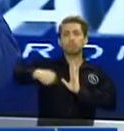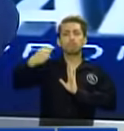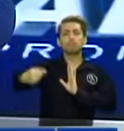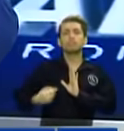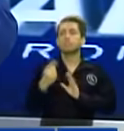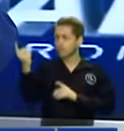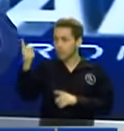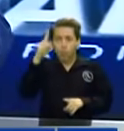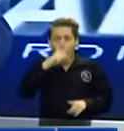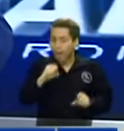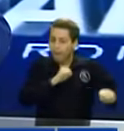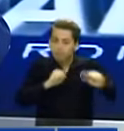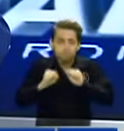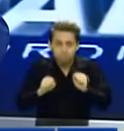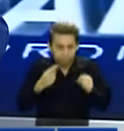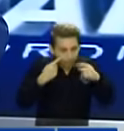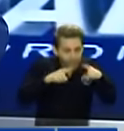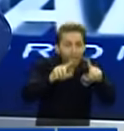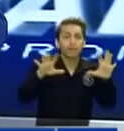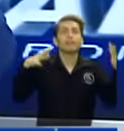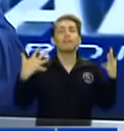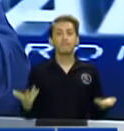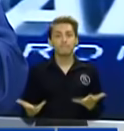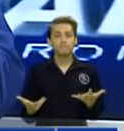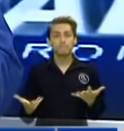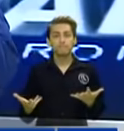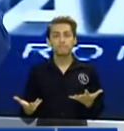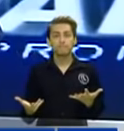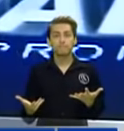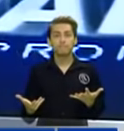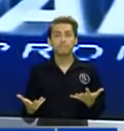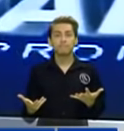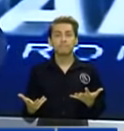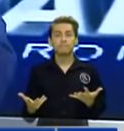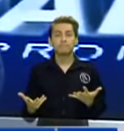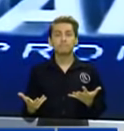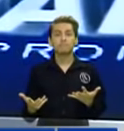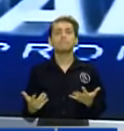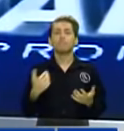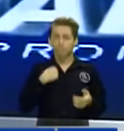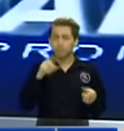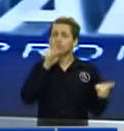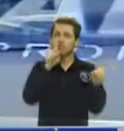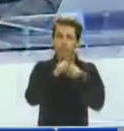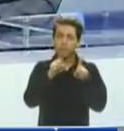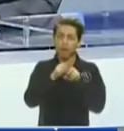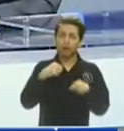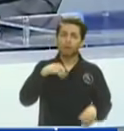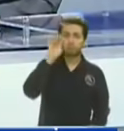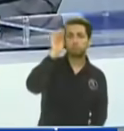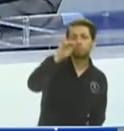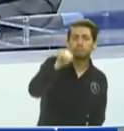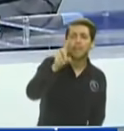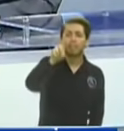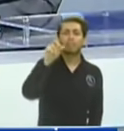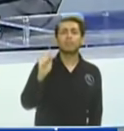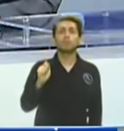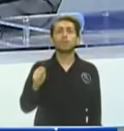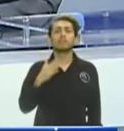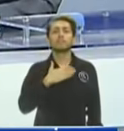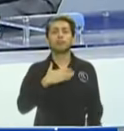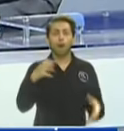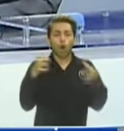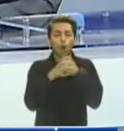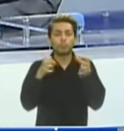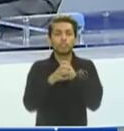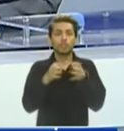campo, sin siquiera ir a ver si es cierto. Que vengan. Invité a los señores diputados de la Comisión Nacional de Salud, lléguense